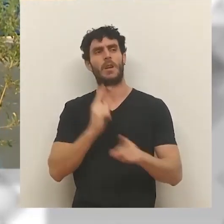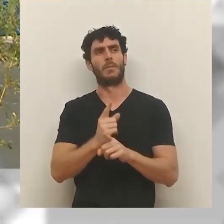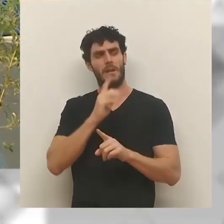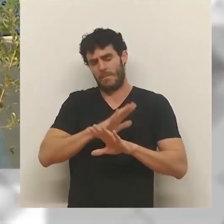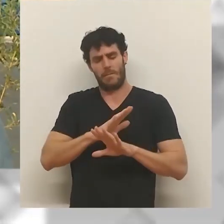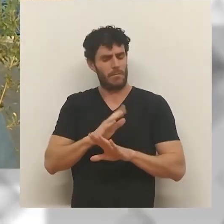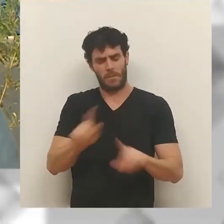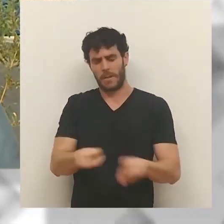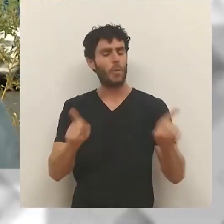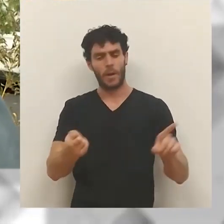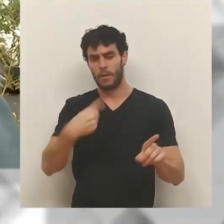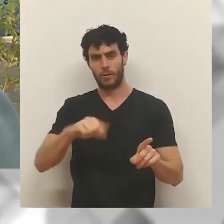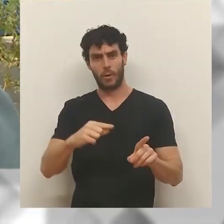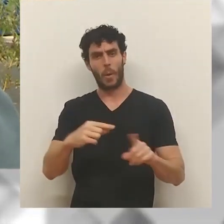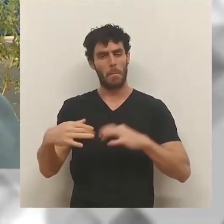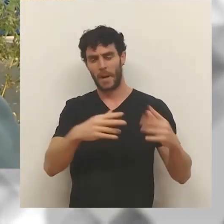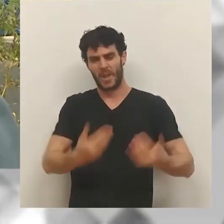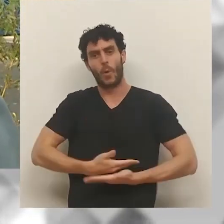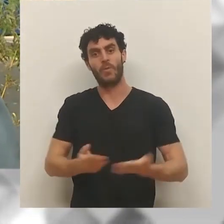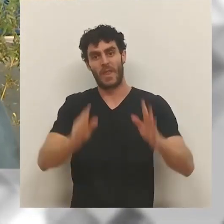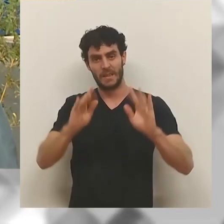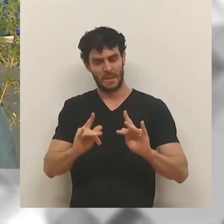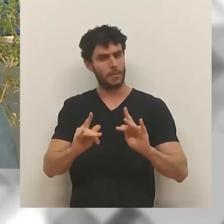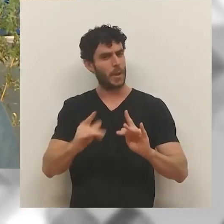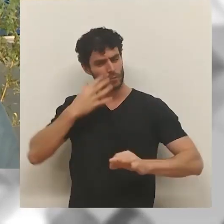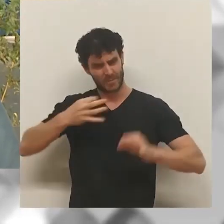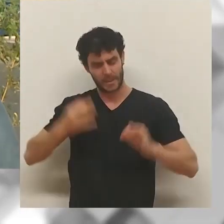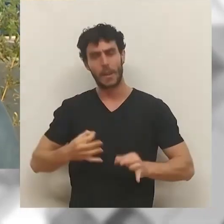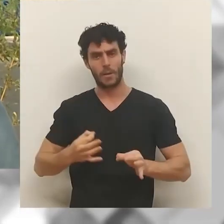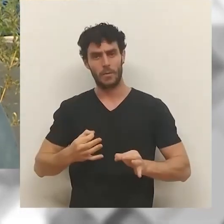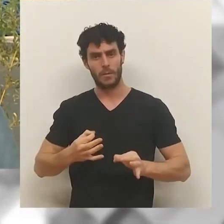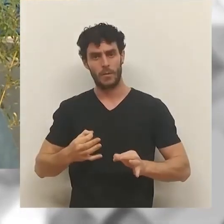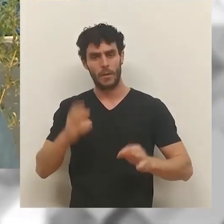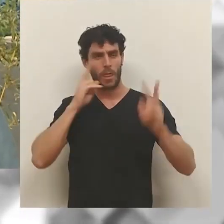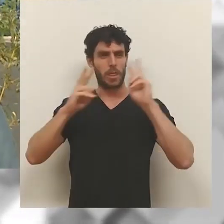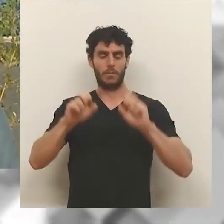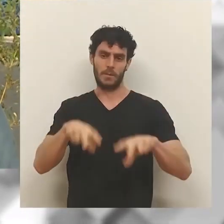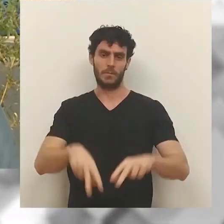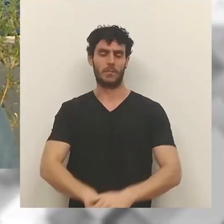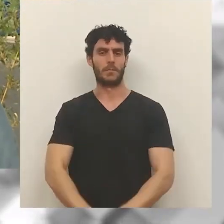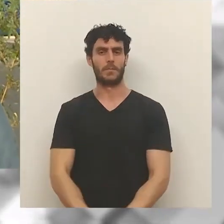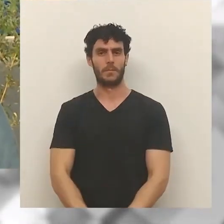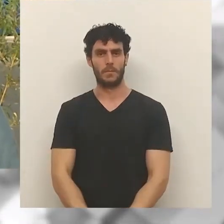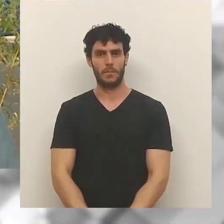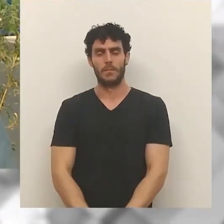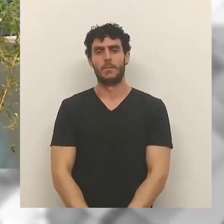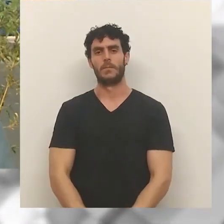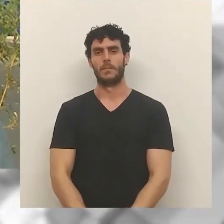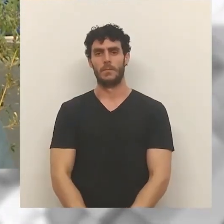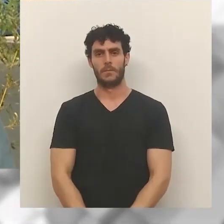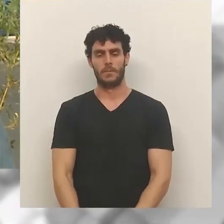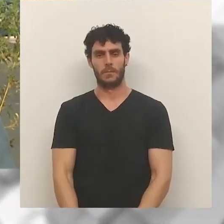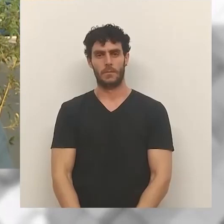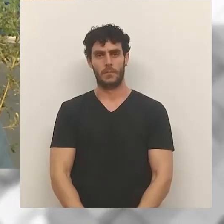no mirar mucho la categoría del rival, hacer un partido serio, con confianza, pero a la vez sin distracciones, sin relajaciones.